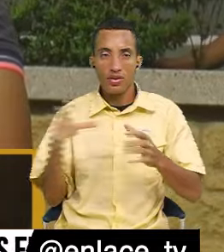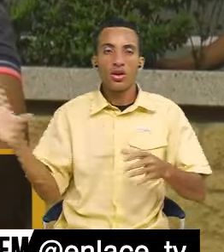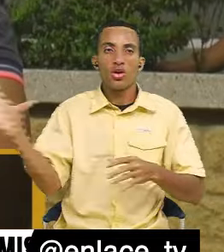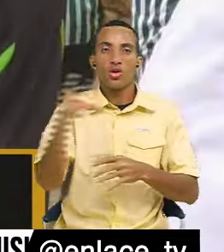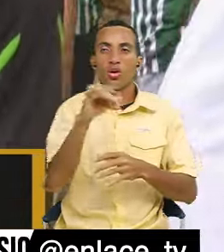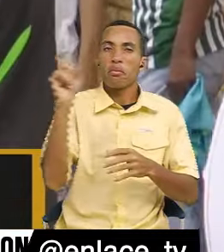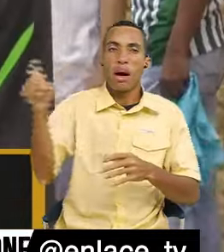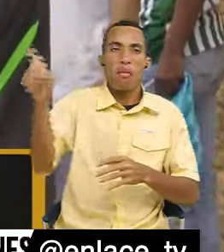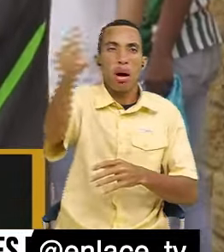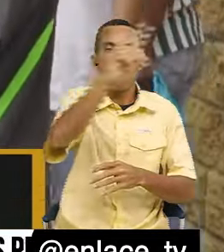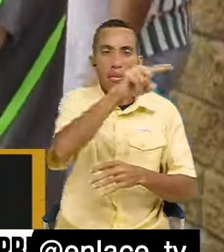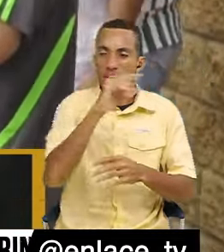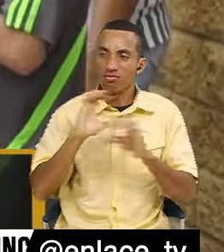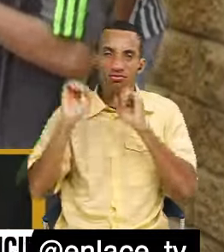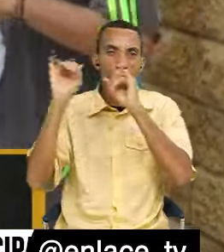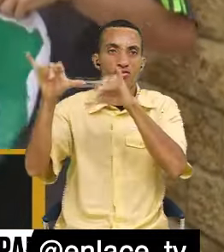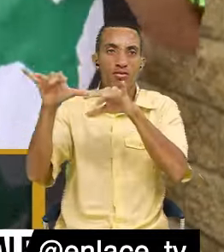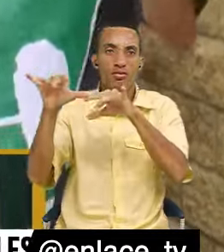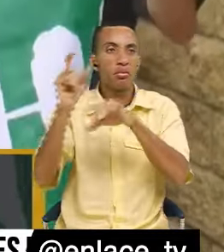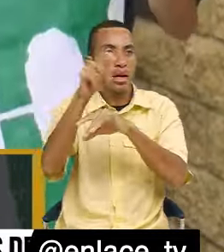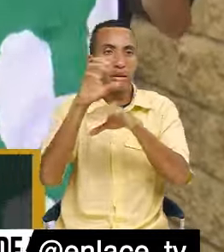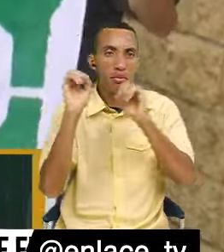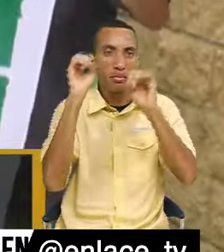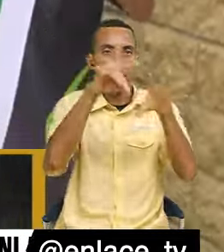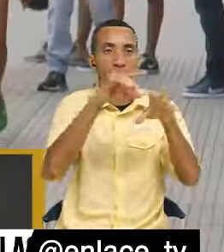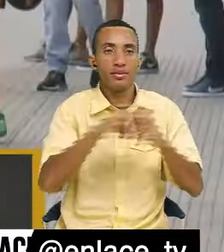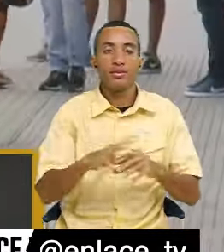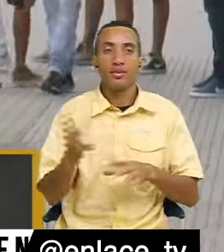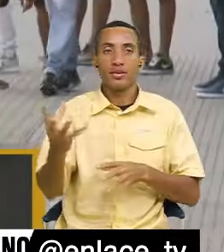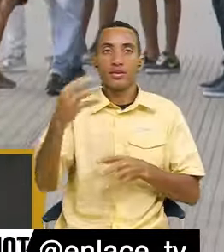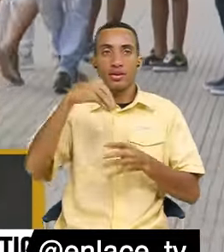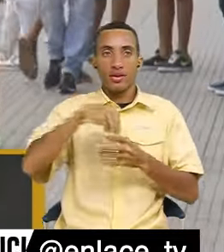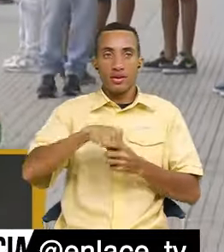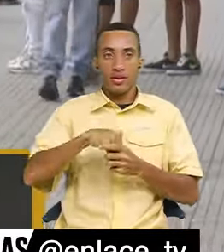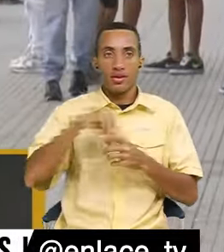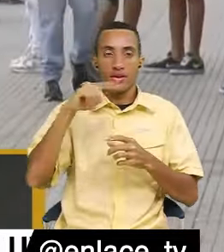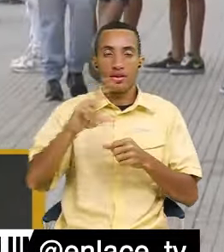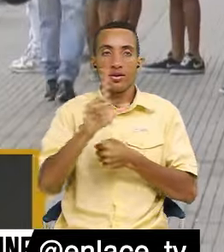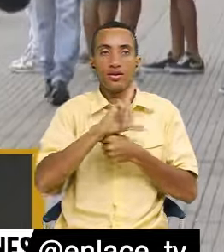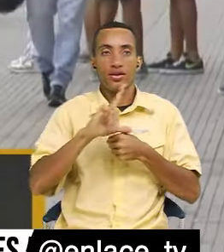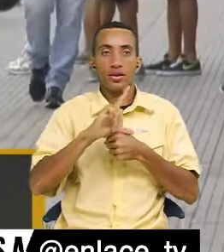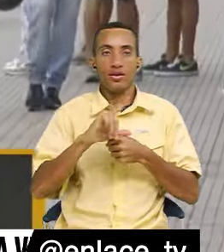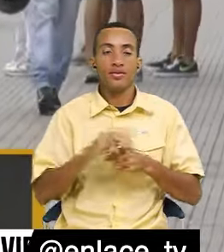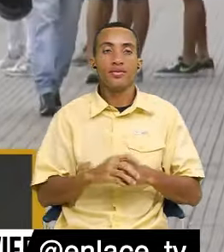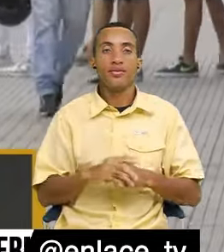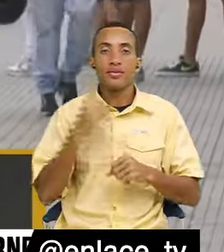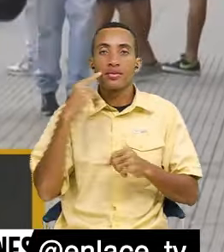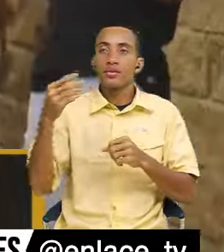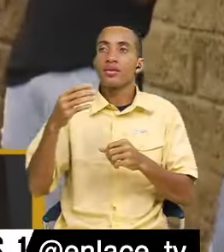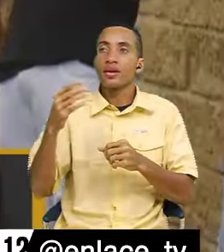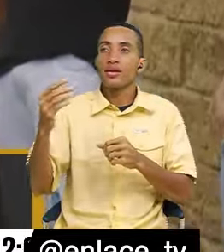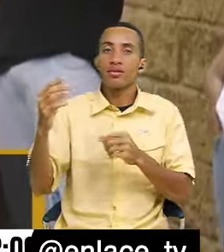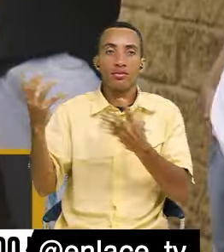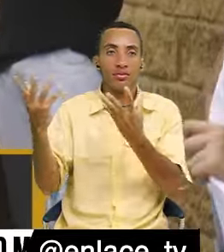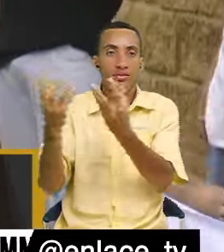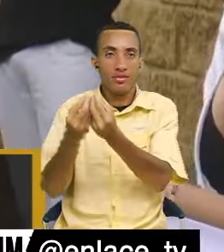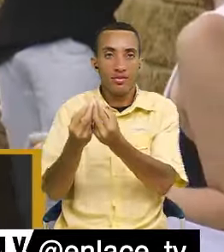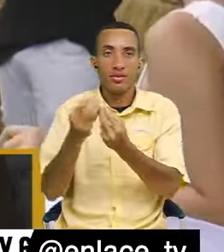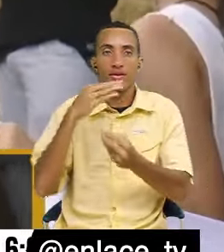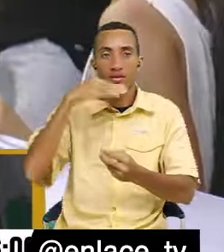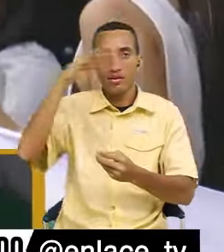juega y esta no va a ser la excepción porque estamos de locales. ¿Esta barra viene de Medellín o ahí de toda? Esta barra totalmente es de la